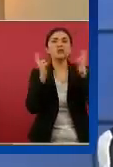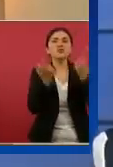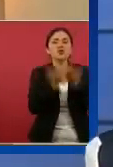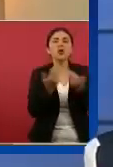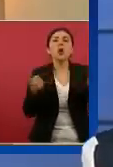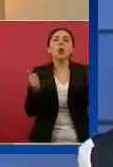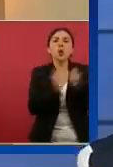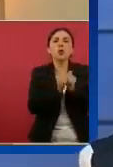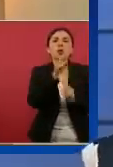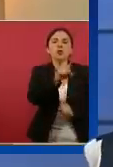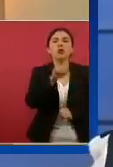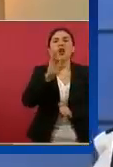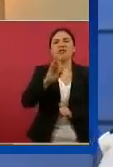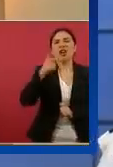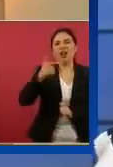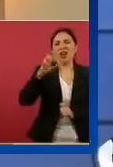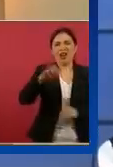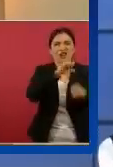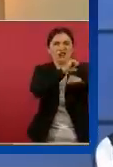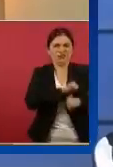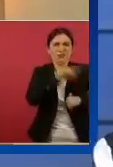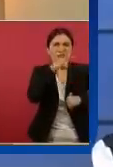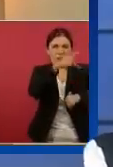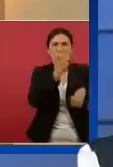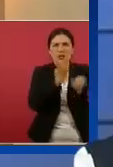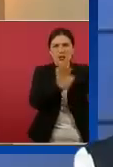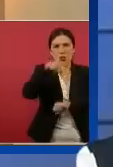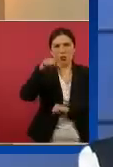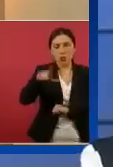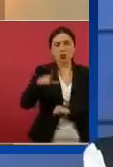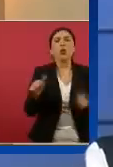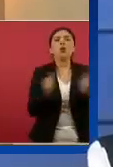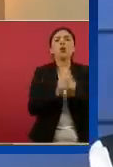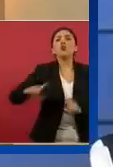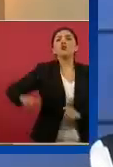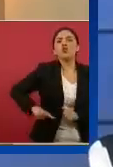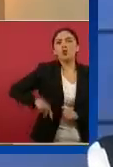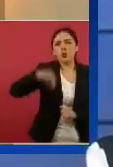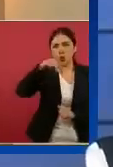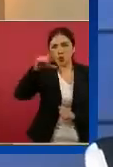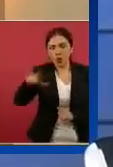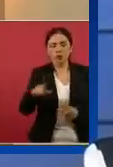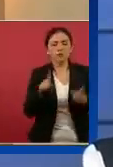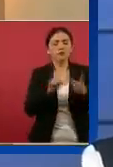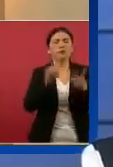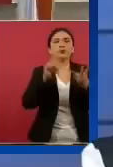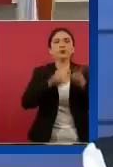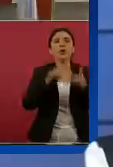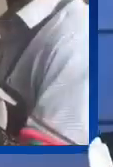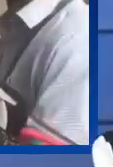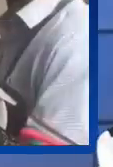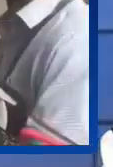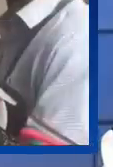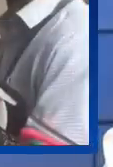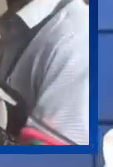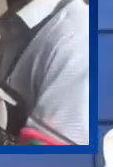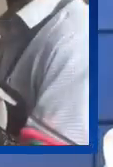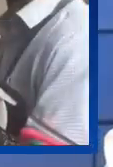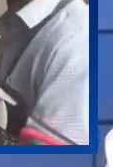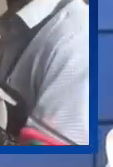Es decir, están haciendo a un lado a la Fiscalía General a la Fiscalía de Estado de Nuevo León, para que ahora